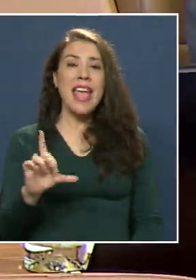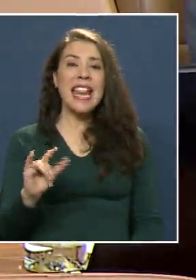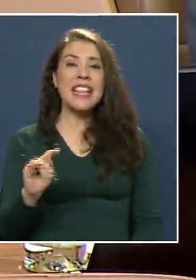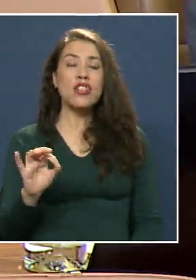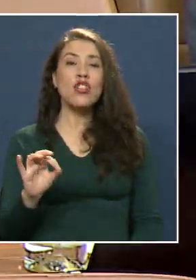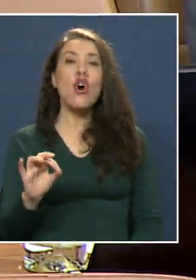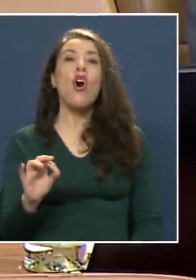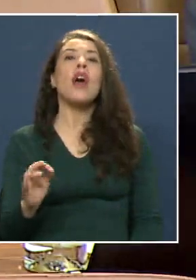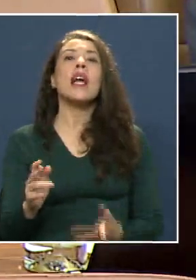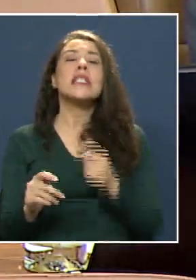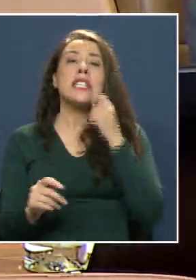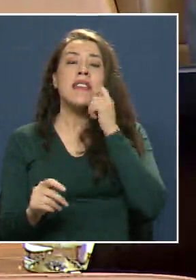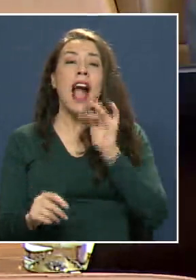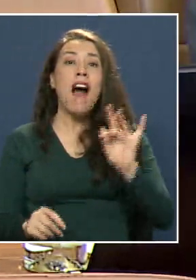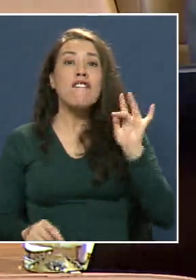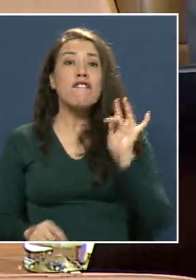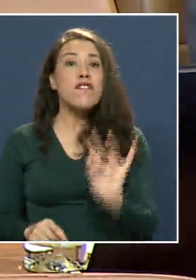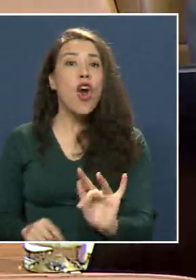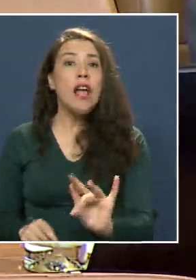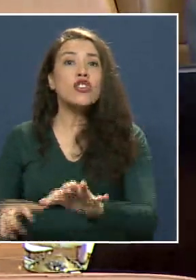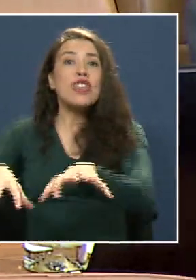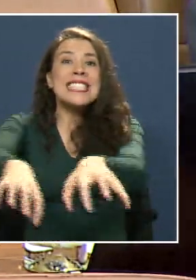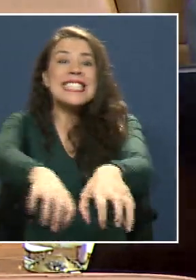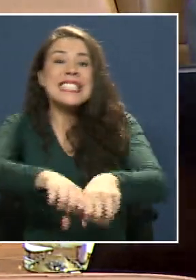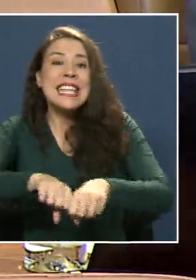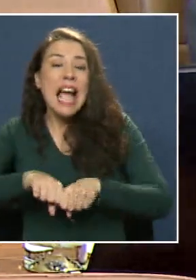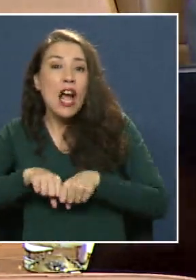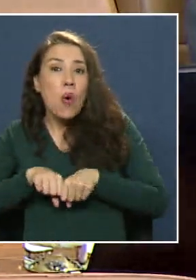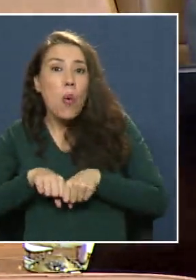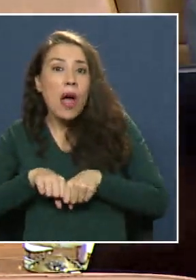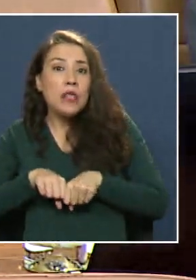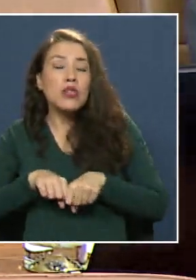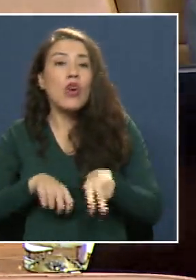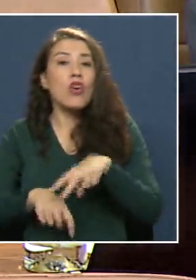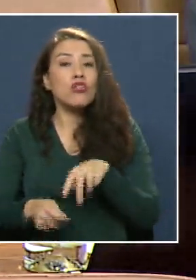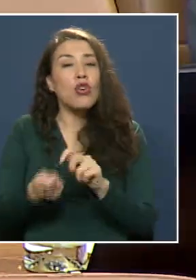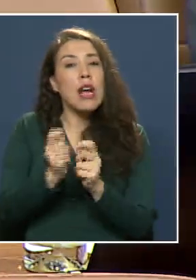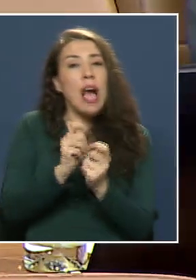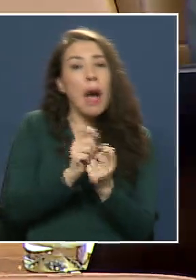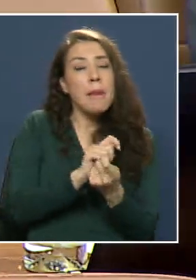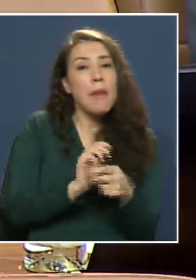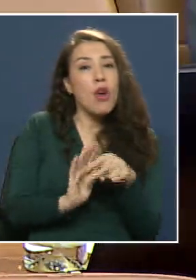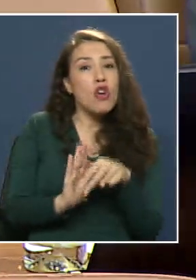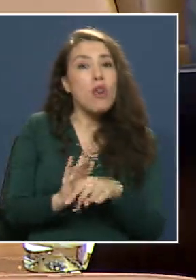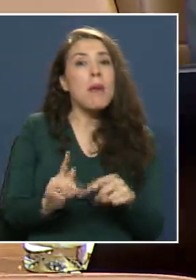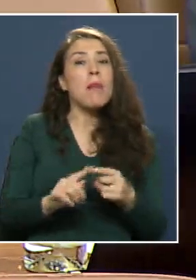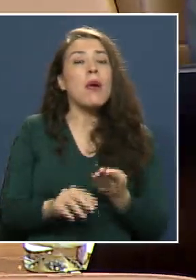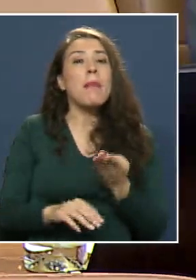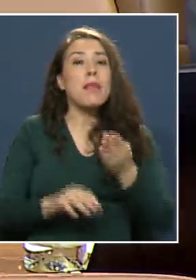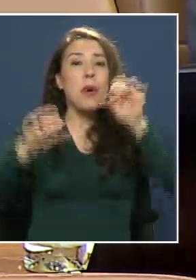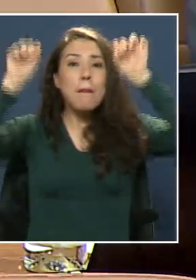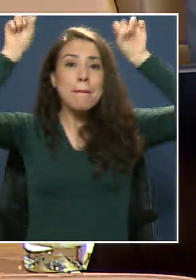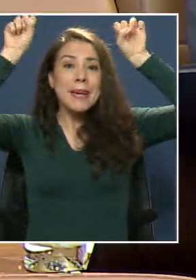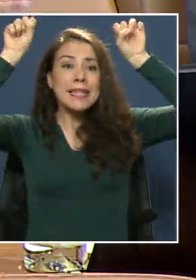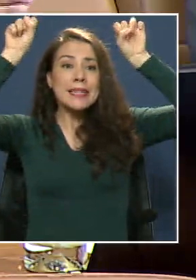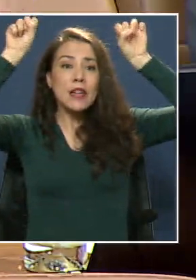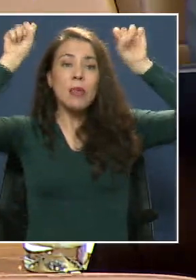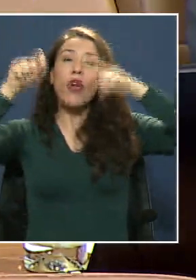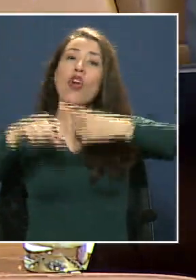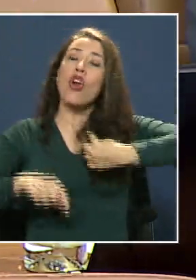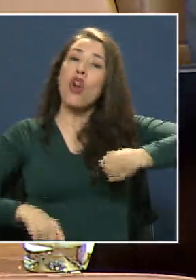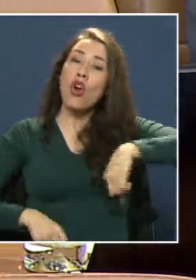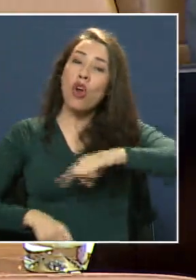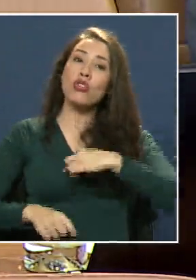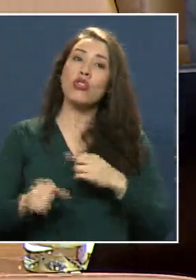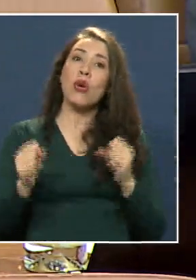con secuestro, porque adecuamos algunas normas a petición del Ministerio Público. Démonos la